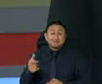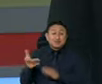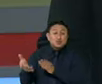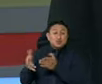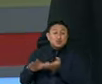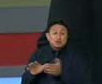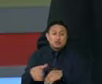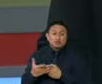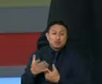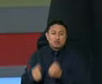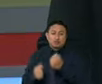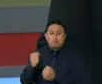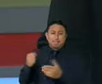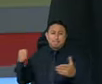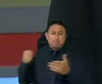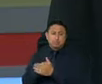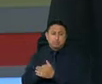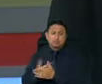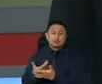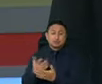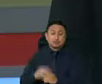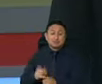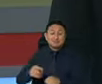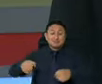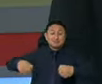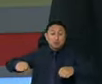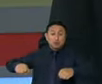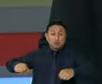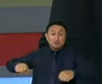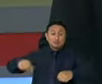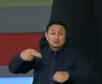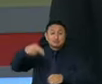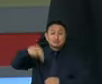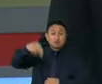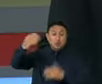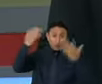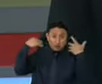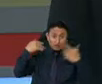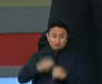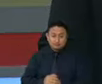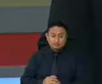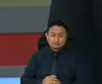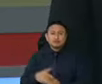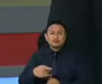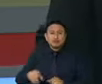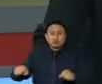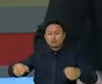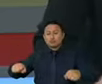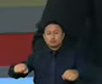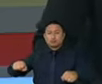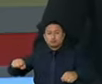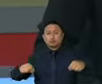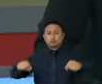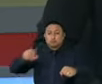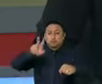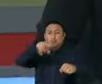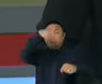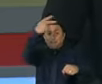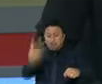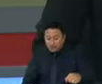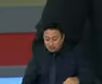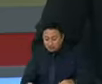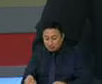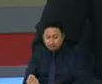sufrir un accidente de tránsito en su motocicleta en el noroeste de la ciudad de Guayaquil. Su vehículo cayó a la calzada y se